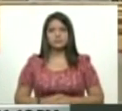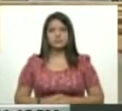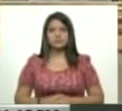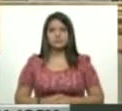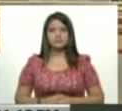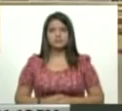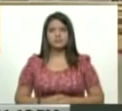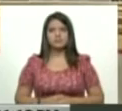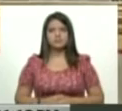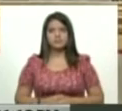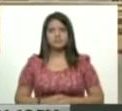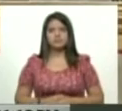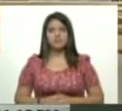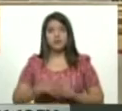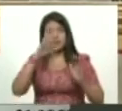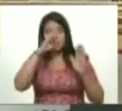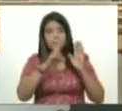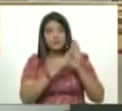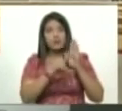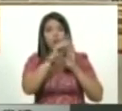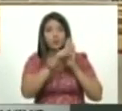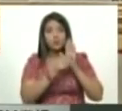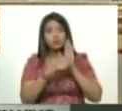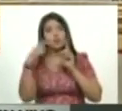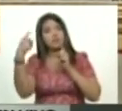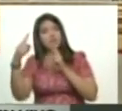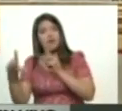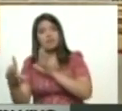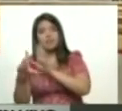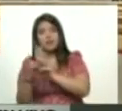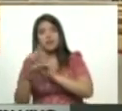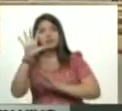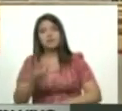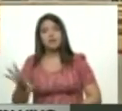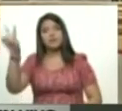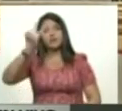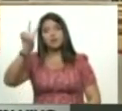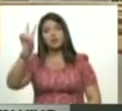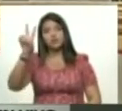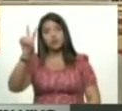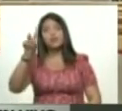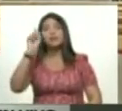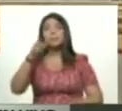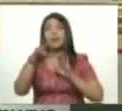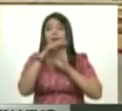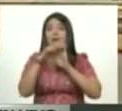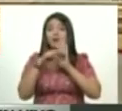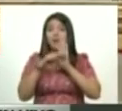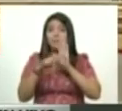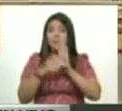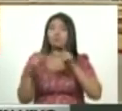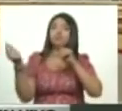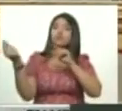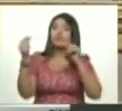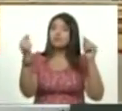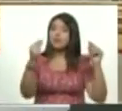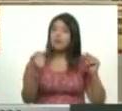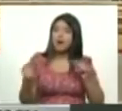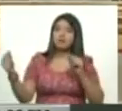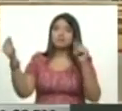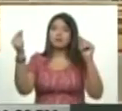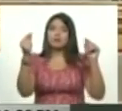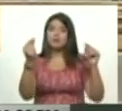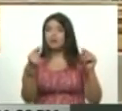cumplir la Constitución y leyes de la República, el reglamento interior y de debates